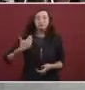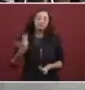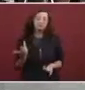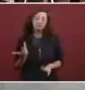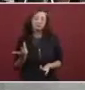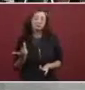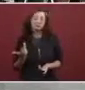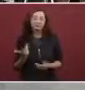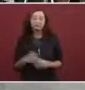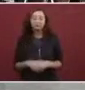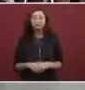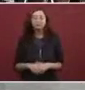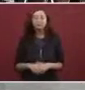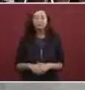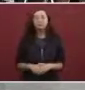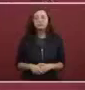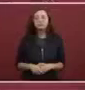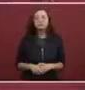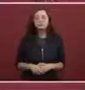Hay que